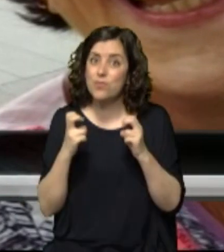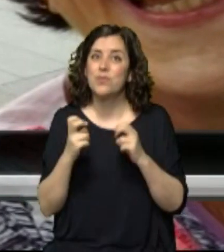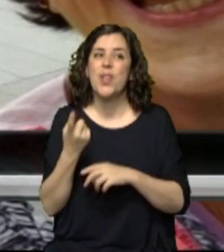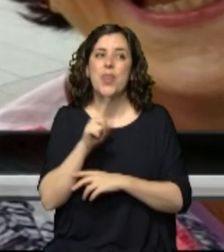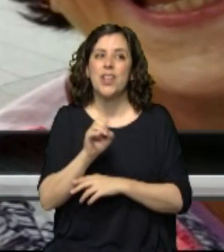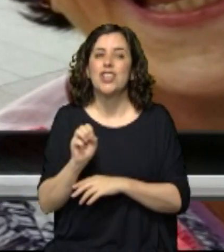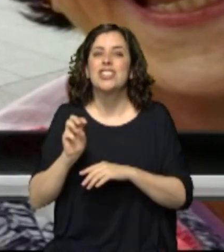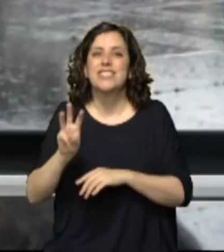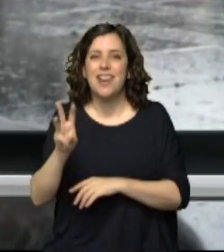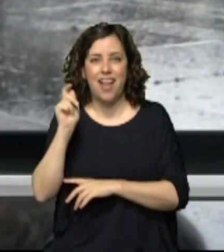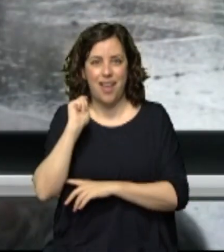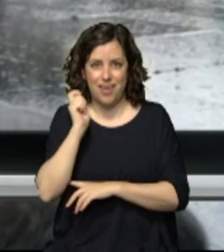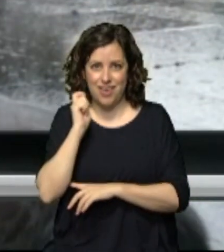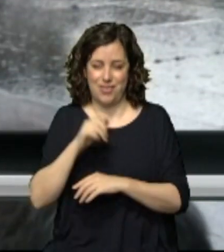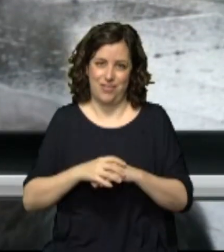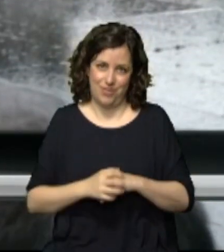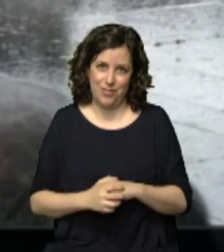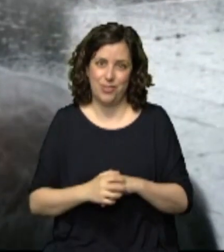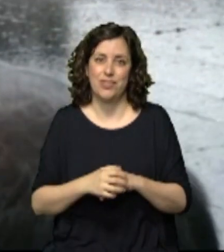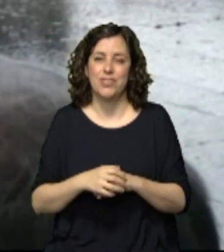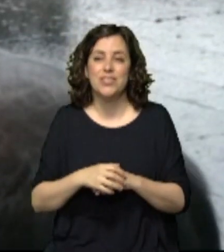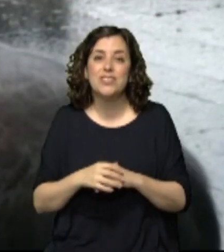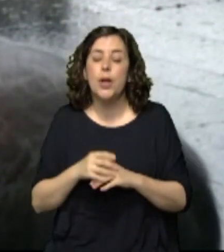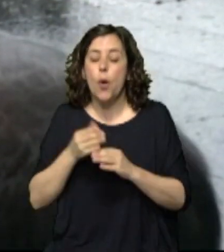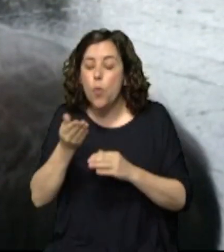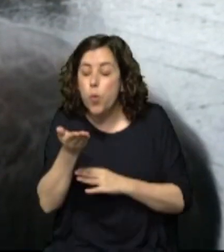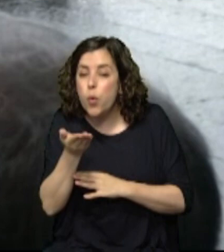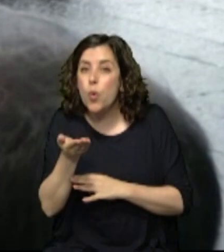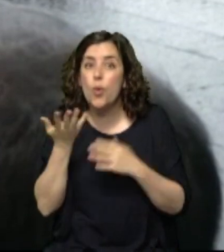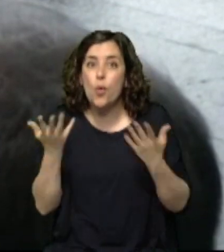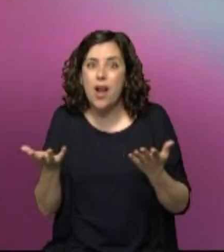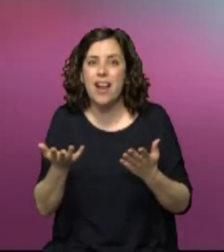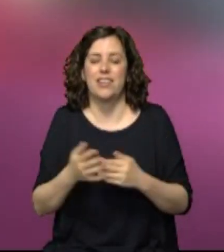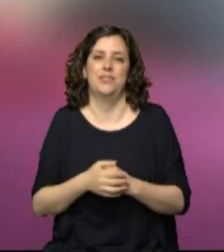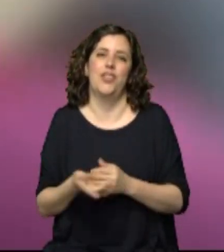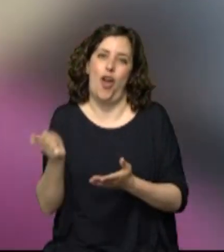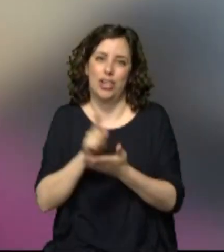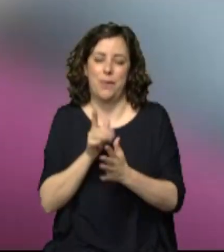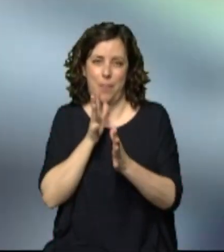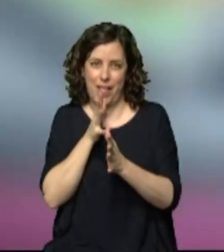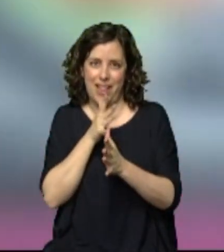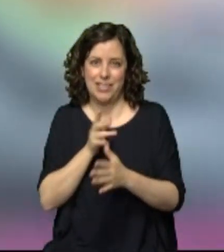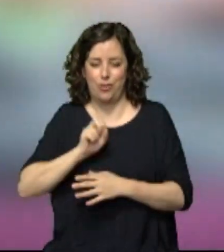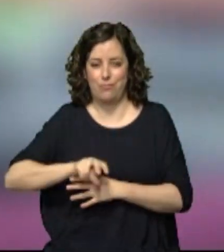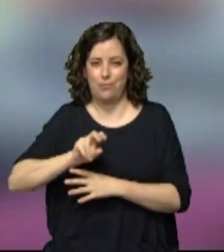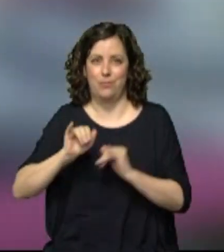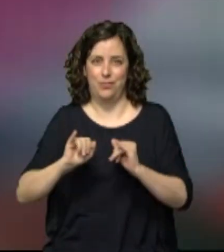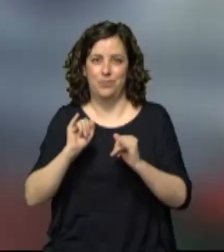deseo, volver a pasear por la Plaza del Castillo, y por fin lo ha cumplido, con lluvia incluida. Enseguida lo vemos.